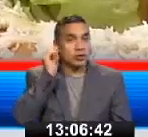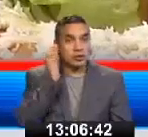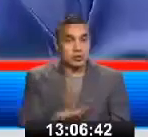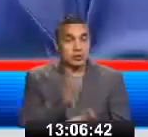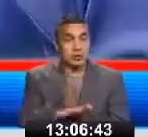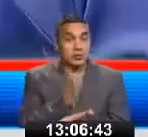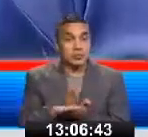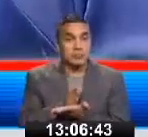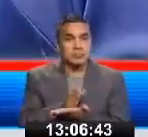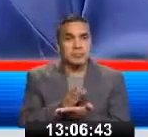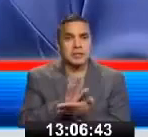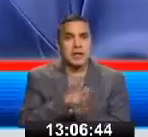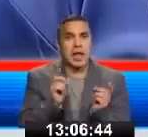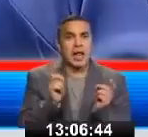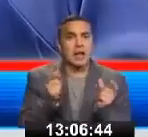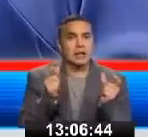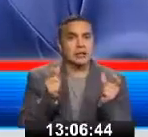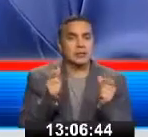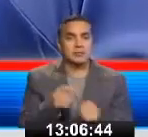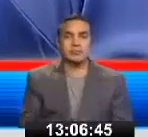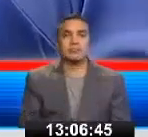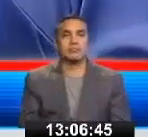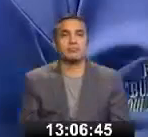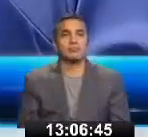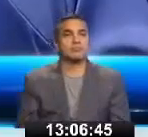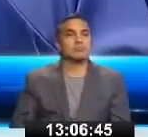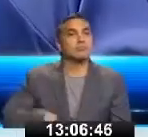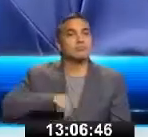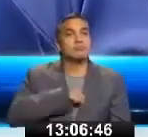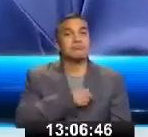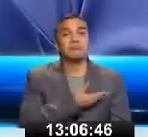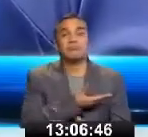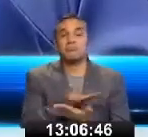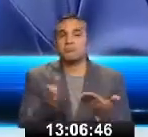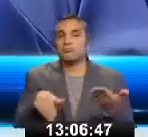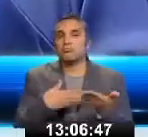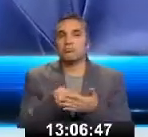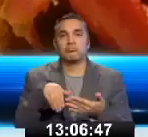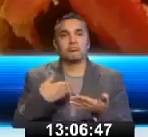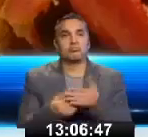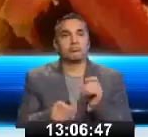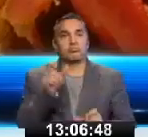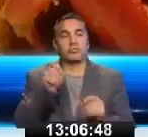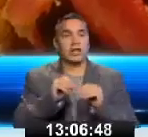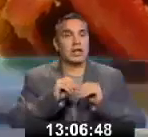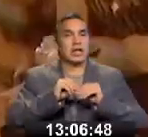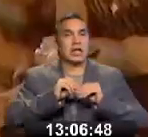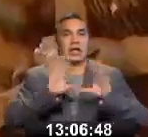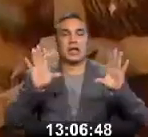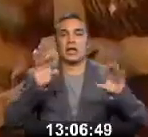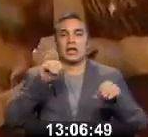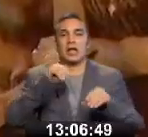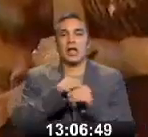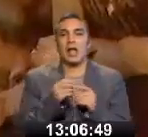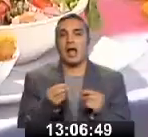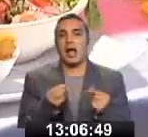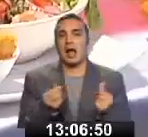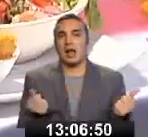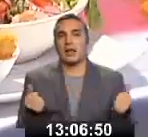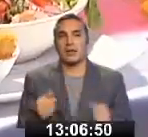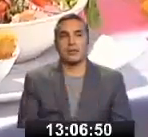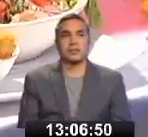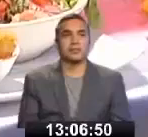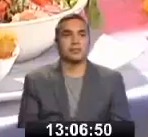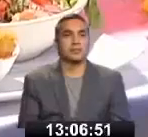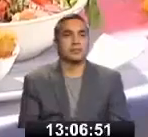delicias del mar están listas. Estamos ofreciendo a todo el público en general es la calidad. Tal para que de